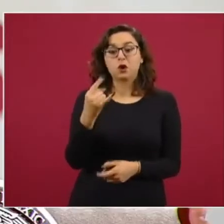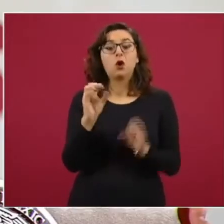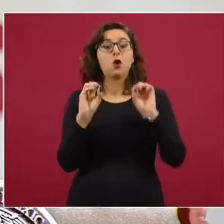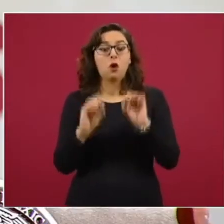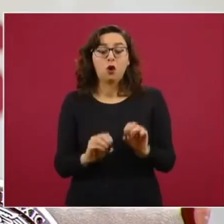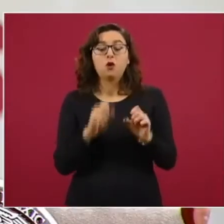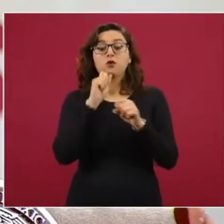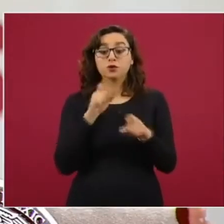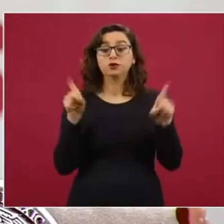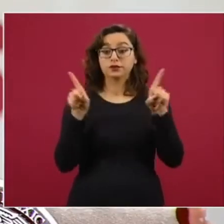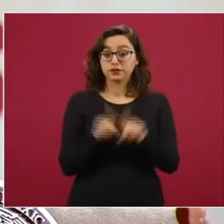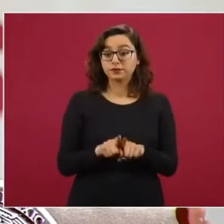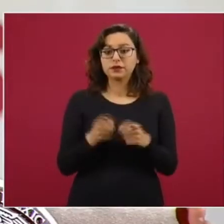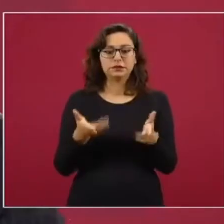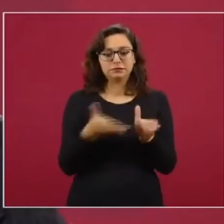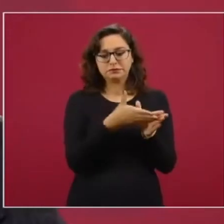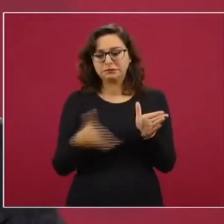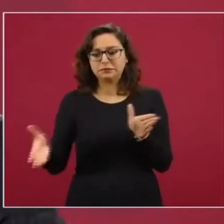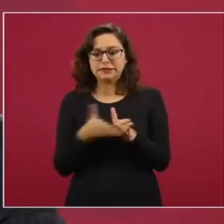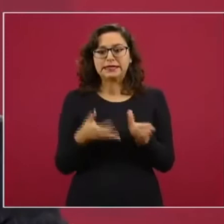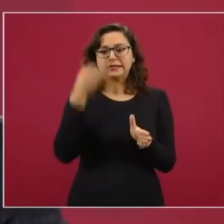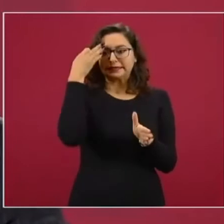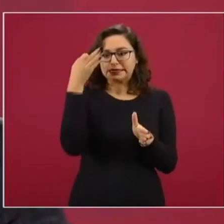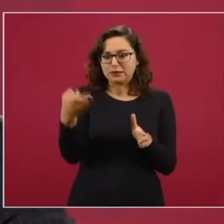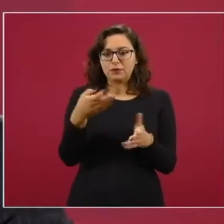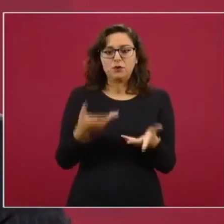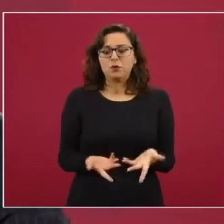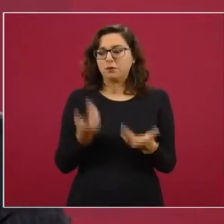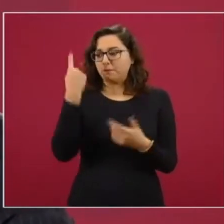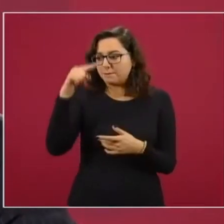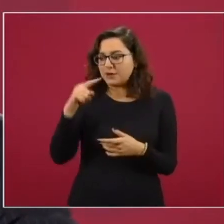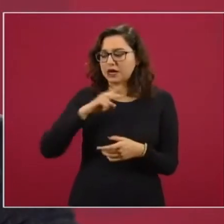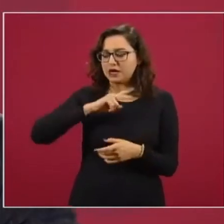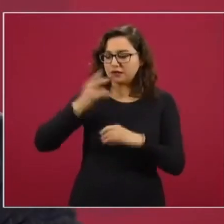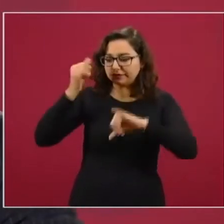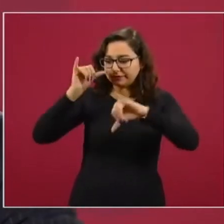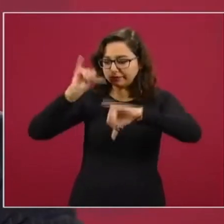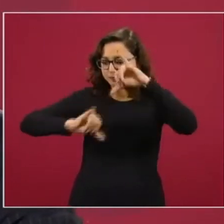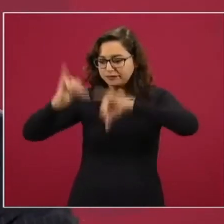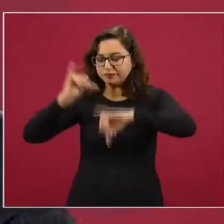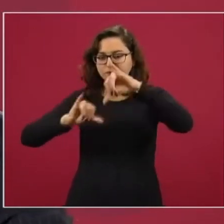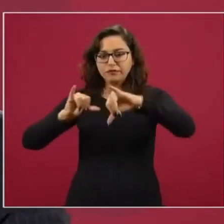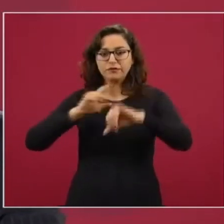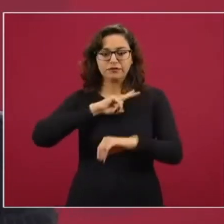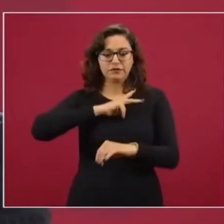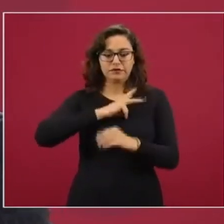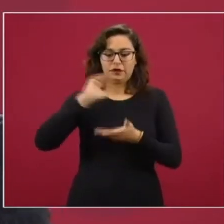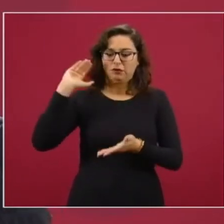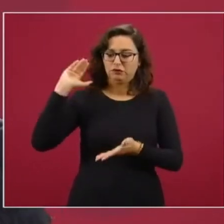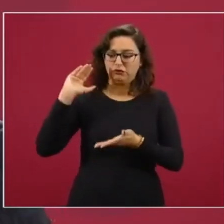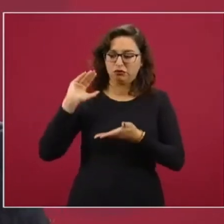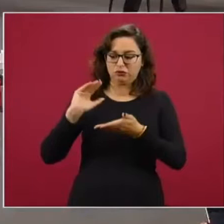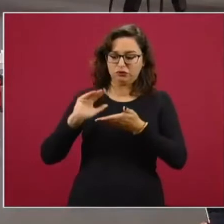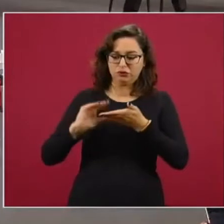en términos biológicos y disminuyó la concentración del virus, de modo que cuando se toma el espécimen ya resulta